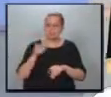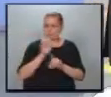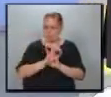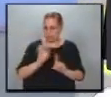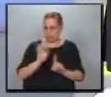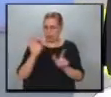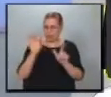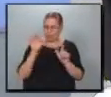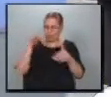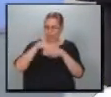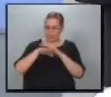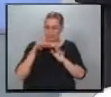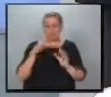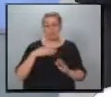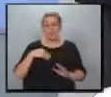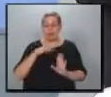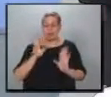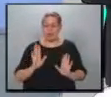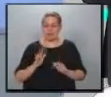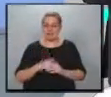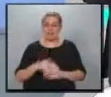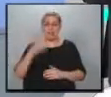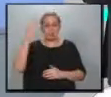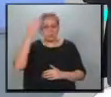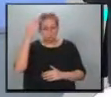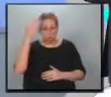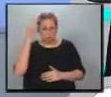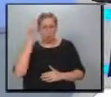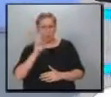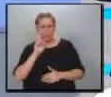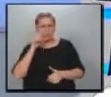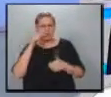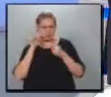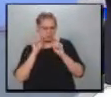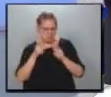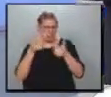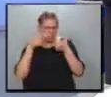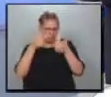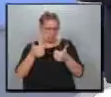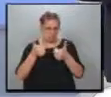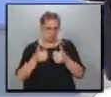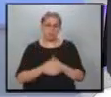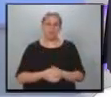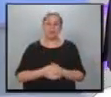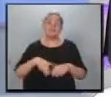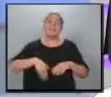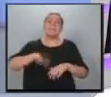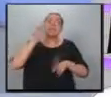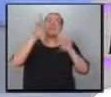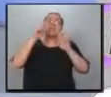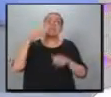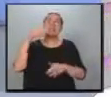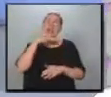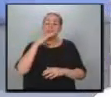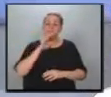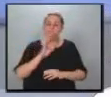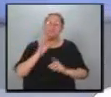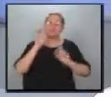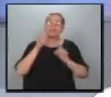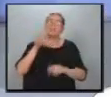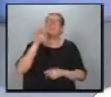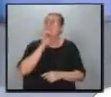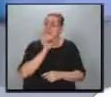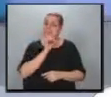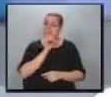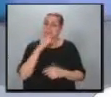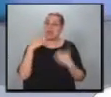que no sobra, lamentablemente. Pero un poco de cultura viene bien, más en este tema, ¿eh? Y aparte es un silencio